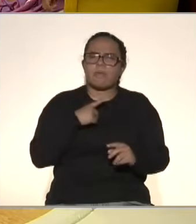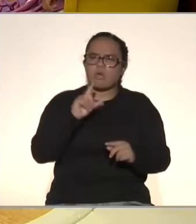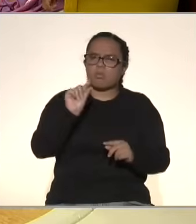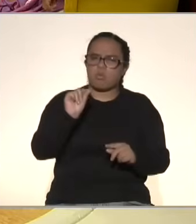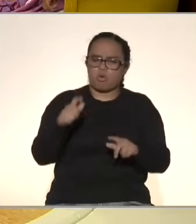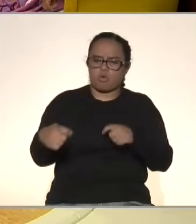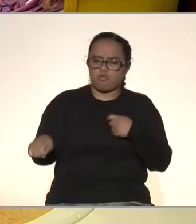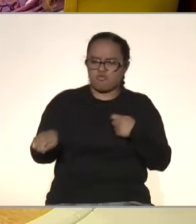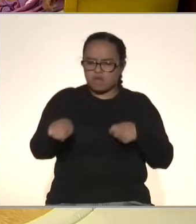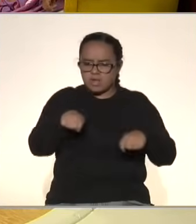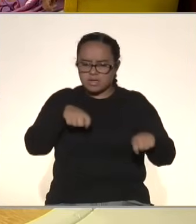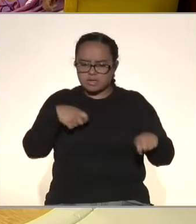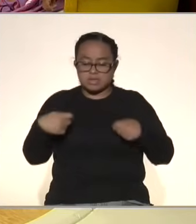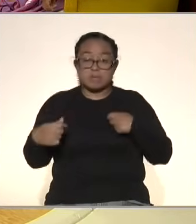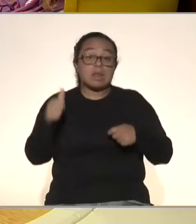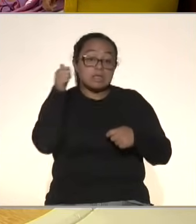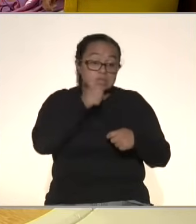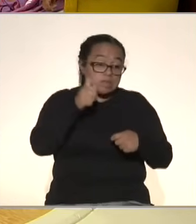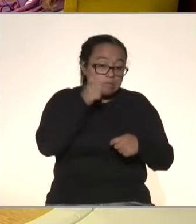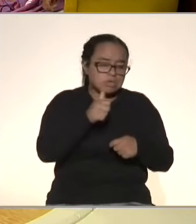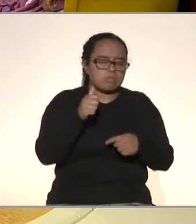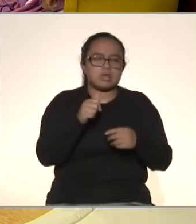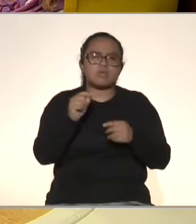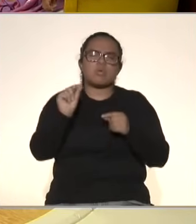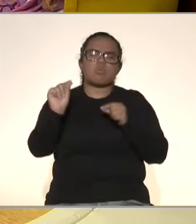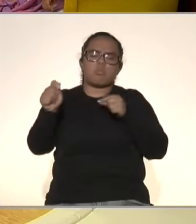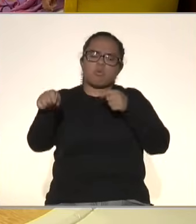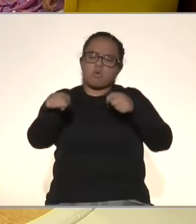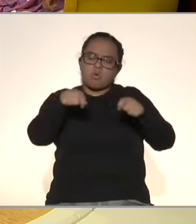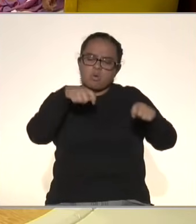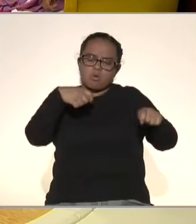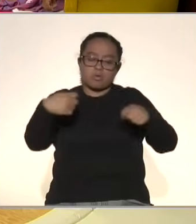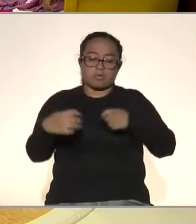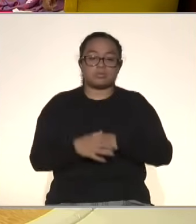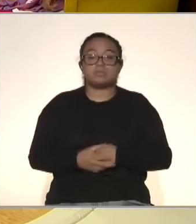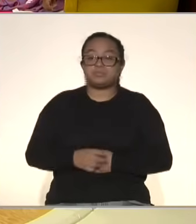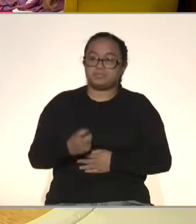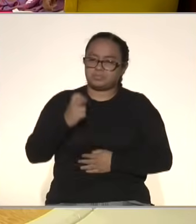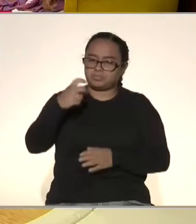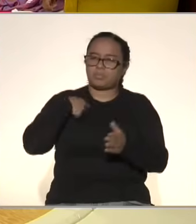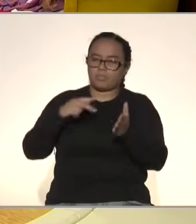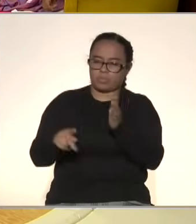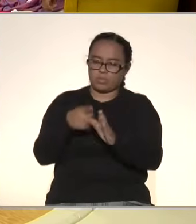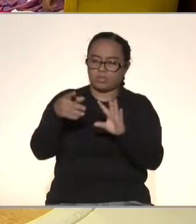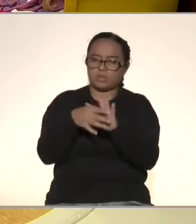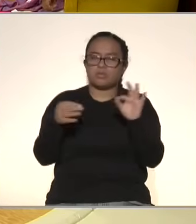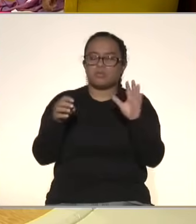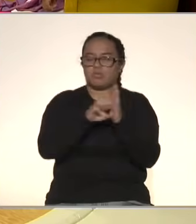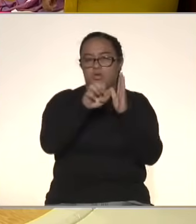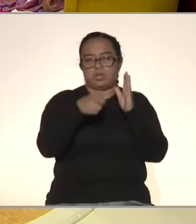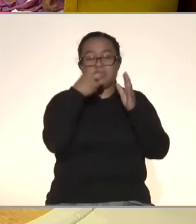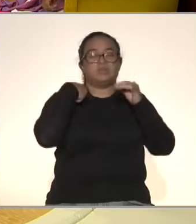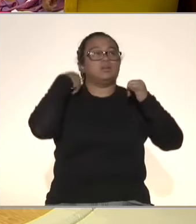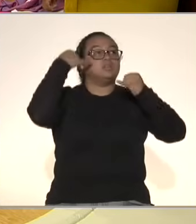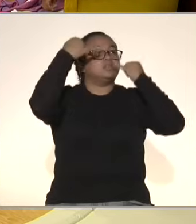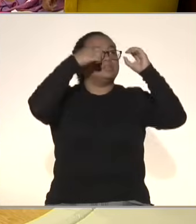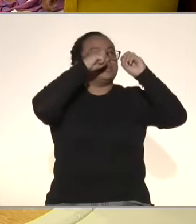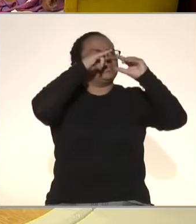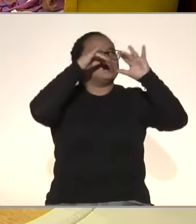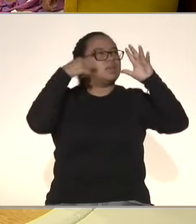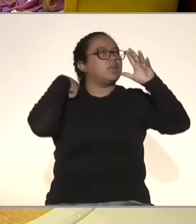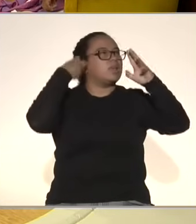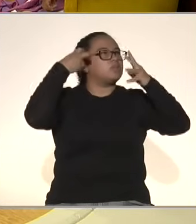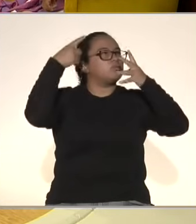flexibilidad de, tal vez no siempre. Oye, pero fíjate que en ese punto quiero retomar otra vez lo de las expectativas. Les voy a decir porque yo